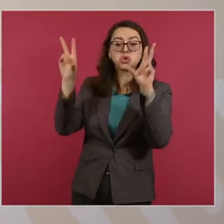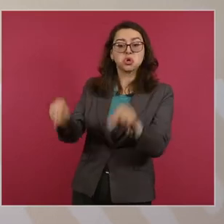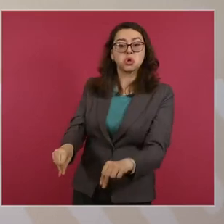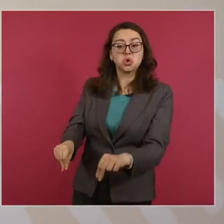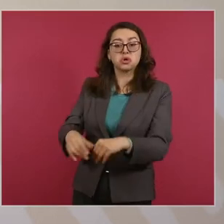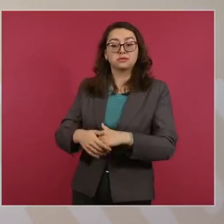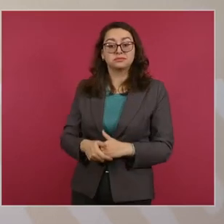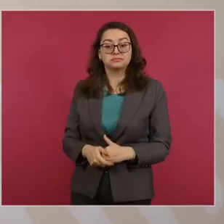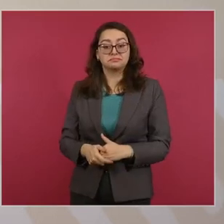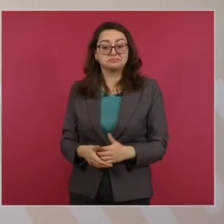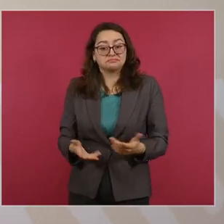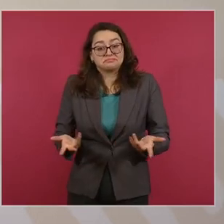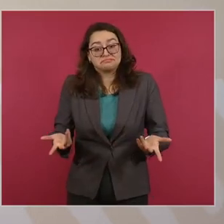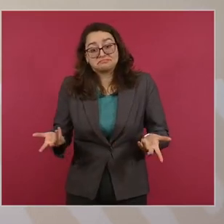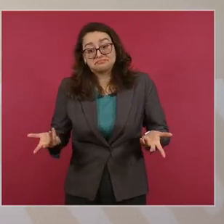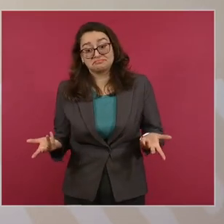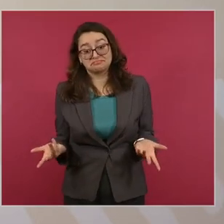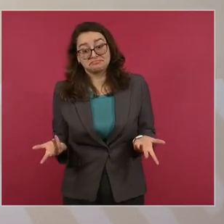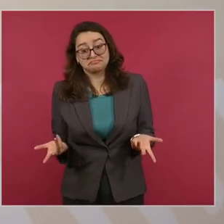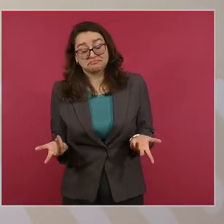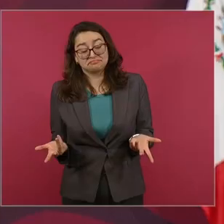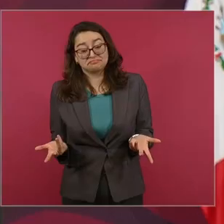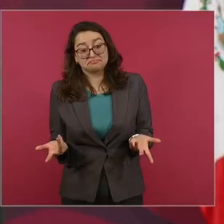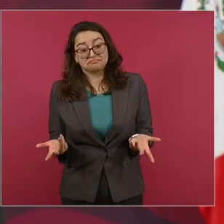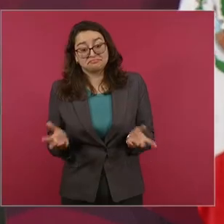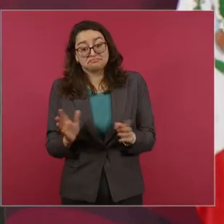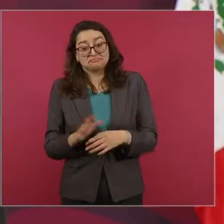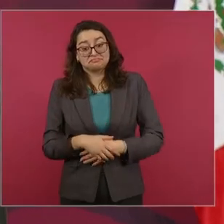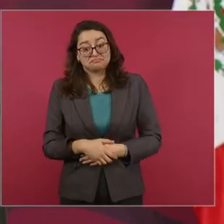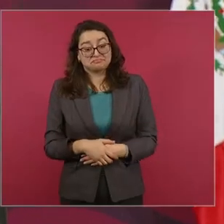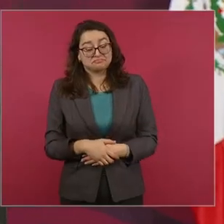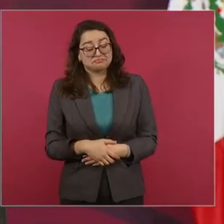de los adultos mayores y ahora resulta